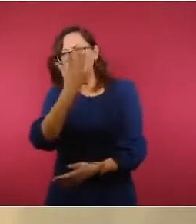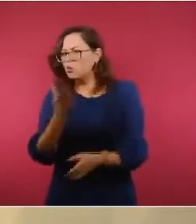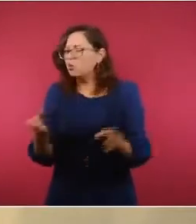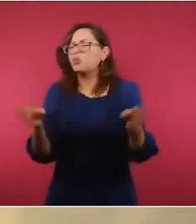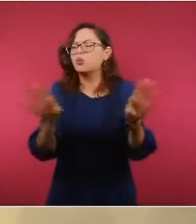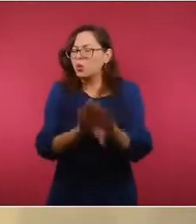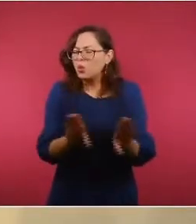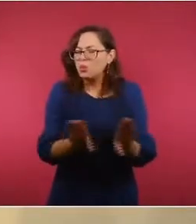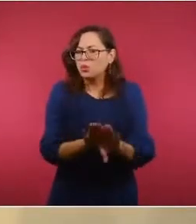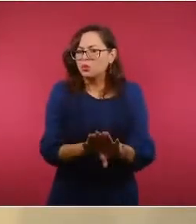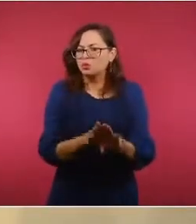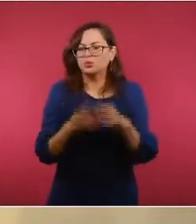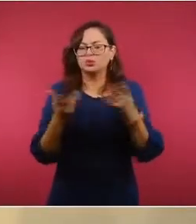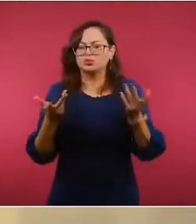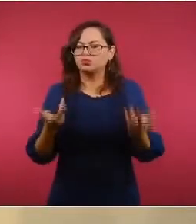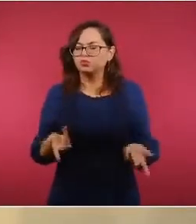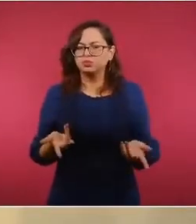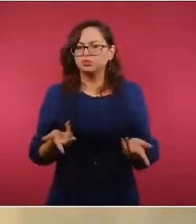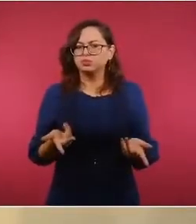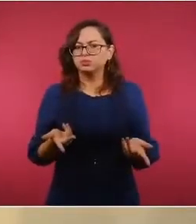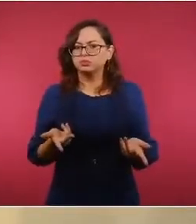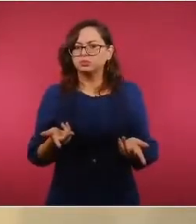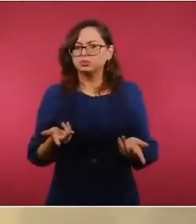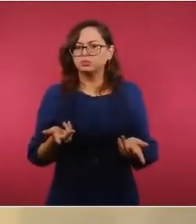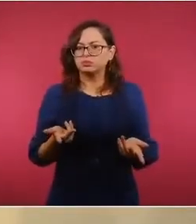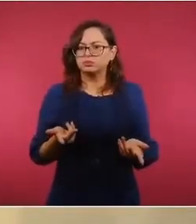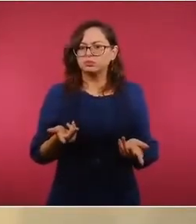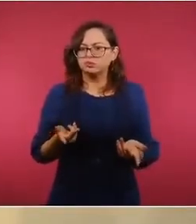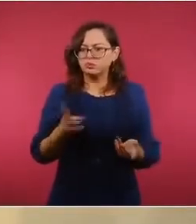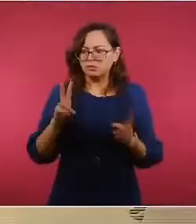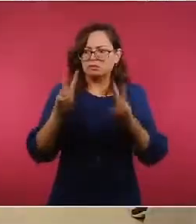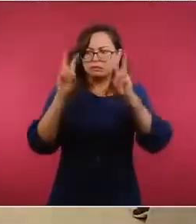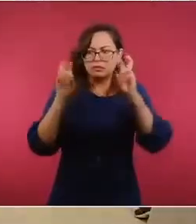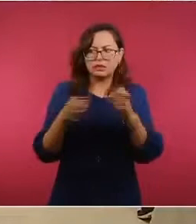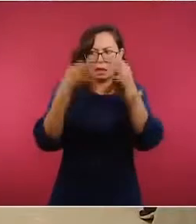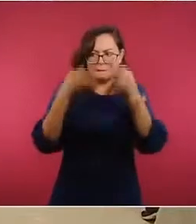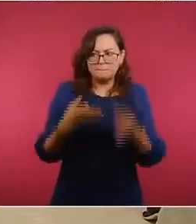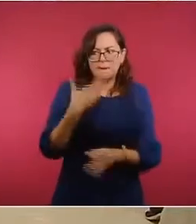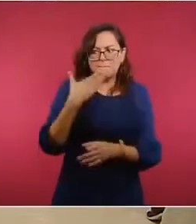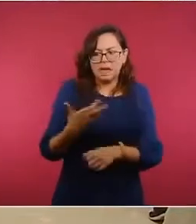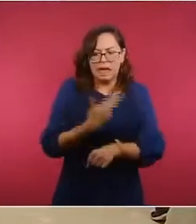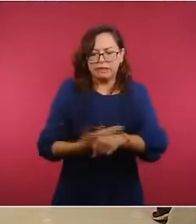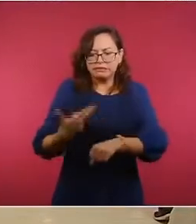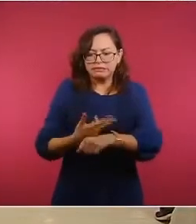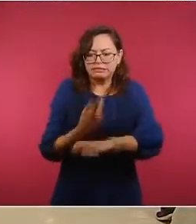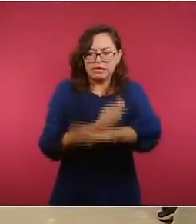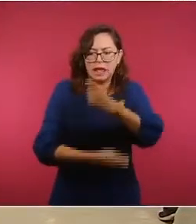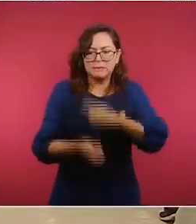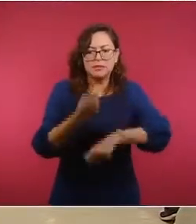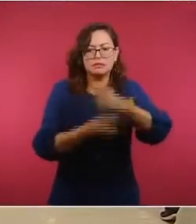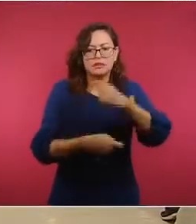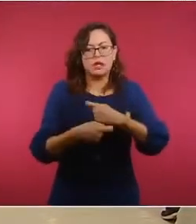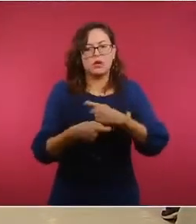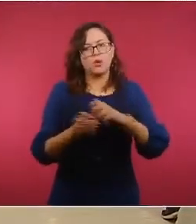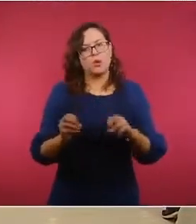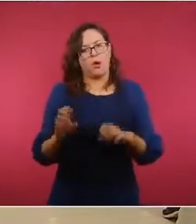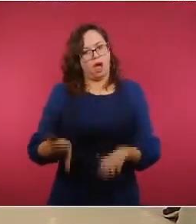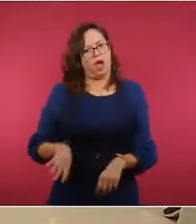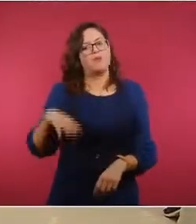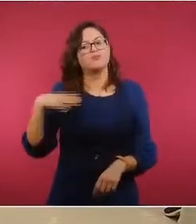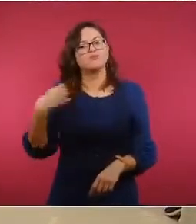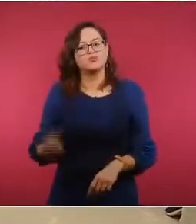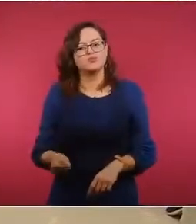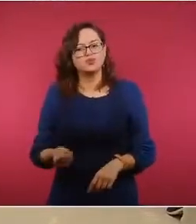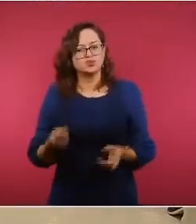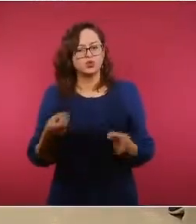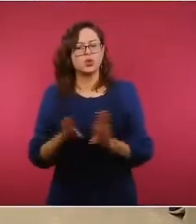un tema completamente bien realizado o hubo abuso respecto a la autorización de